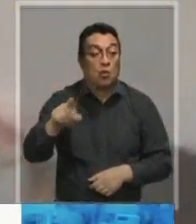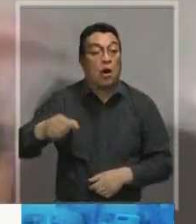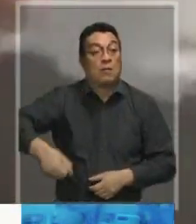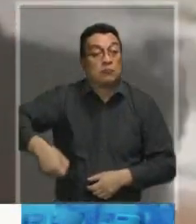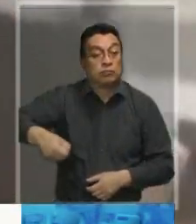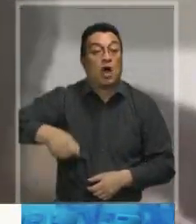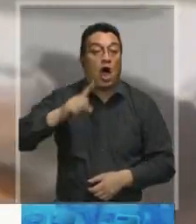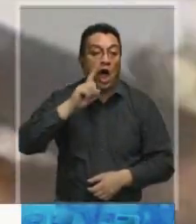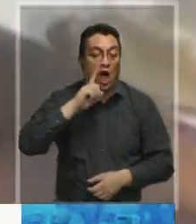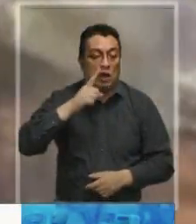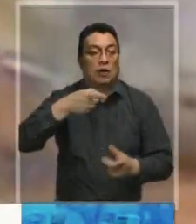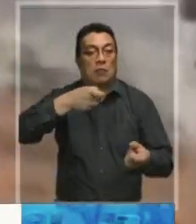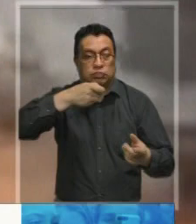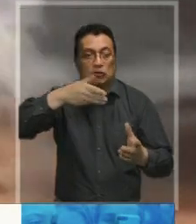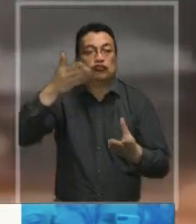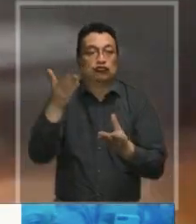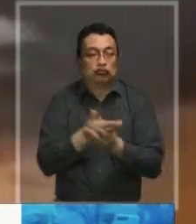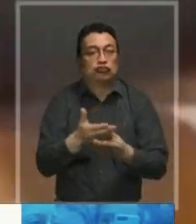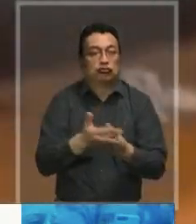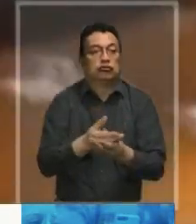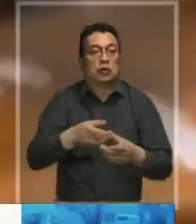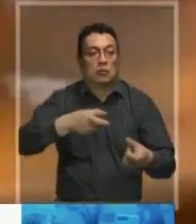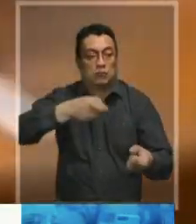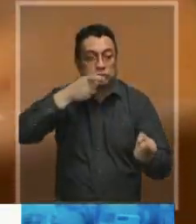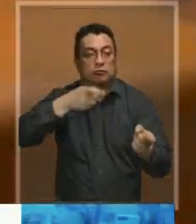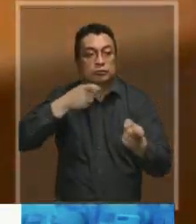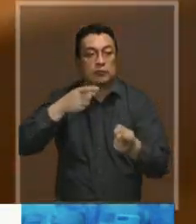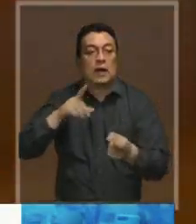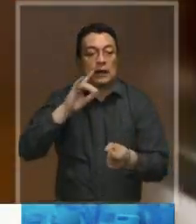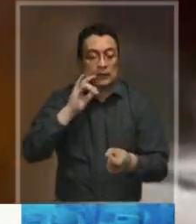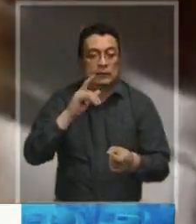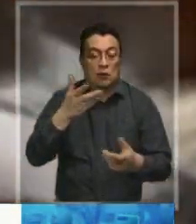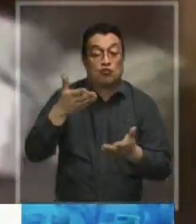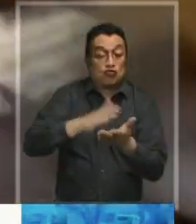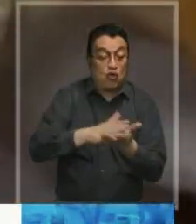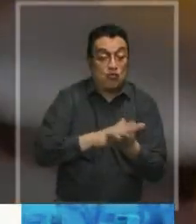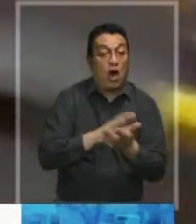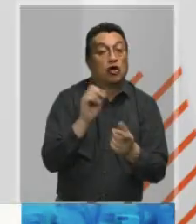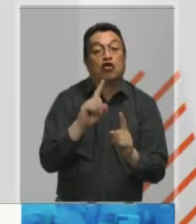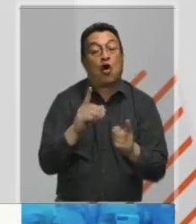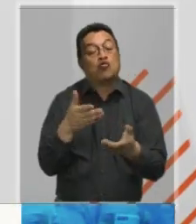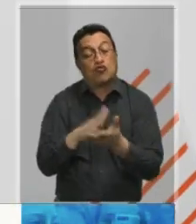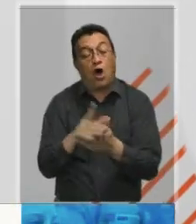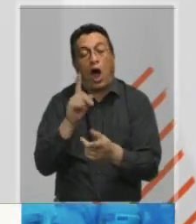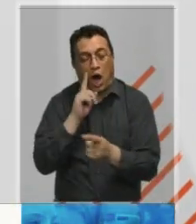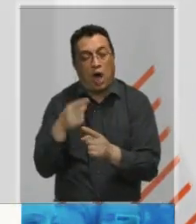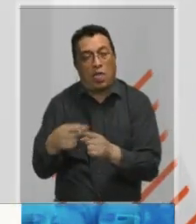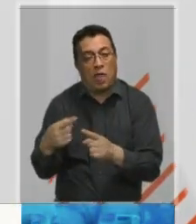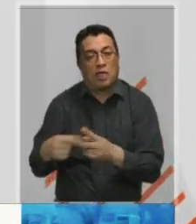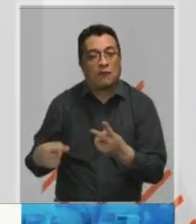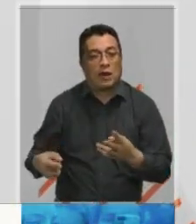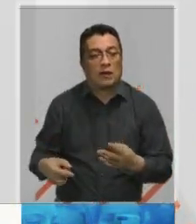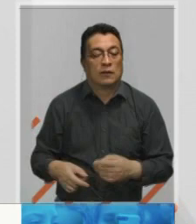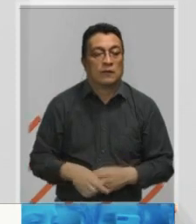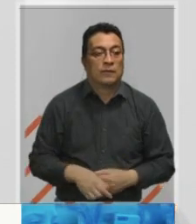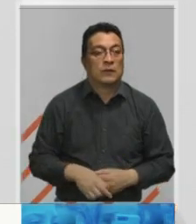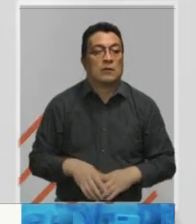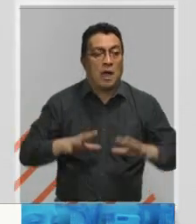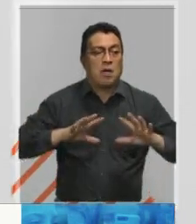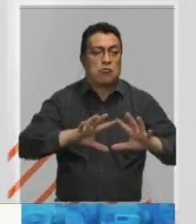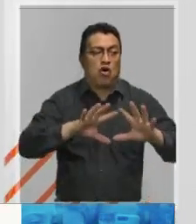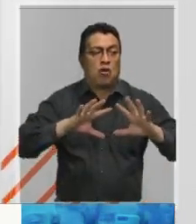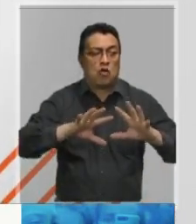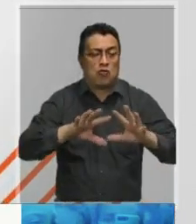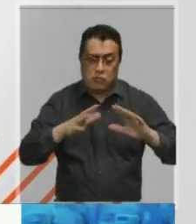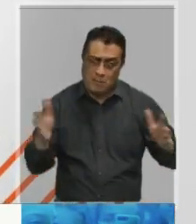armas. Armas letales y armas no letales que fueron llevadas de aquí. ¡Tiene que empujar! ¡Tiene que empujar!